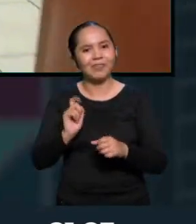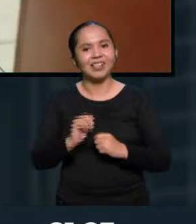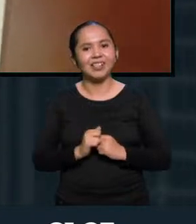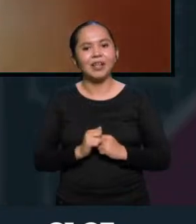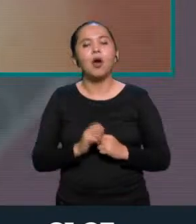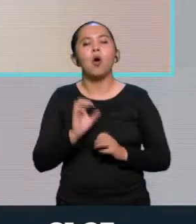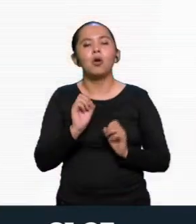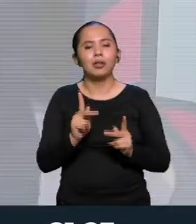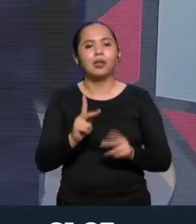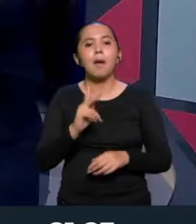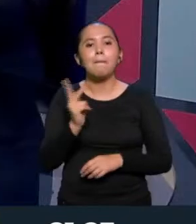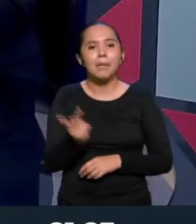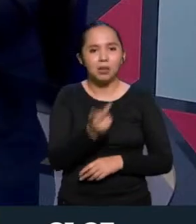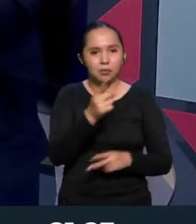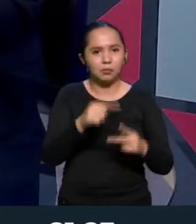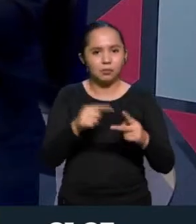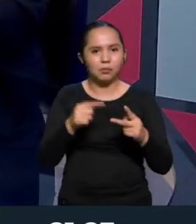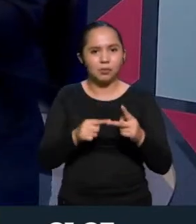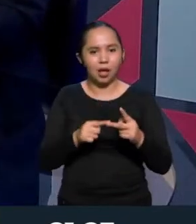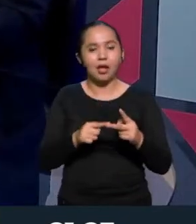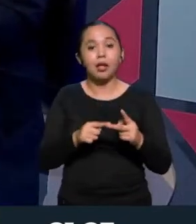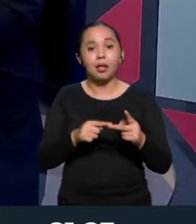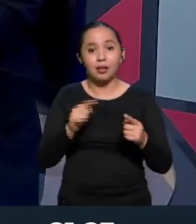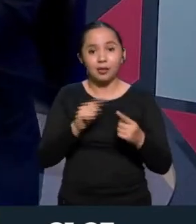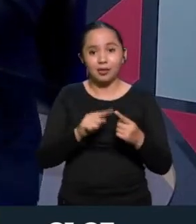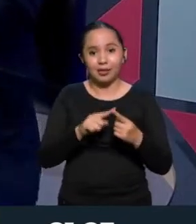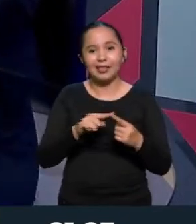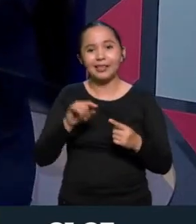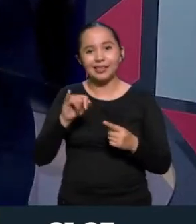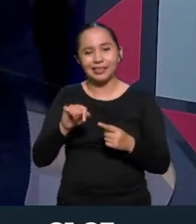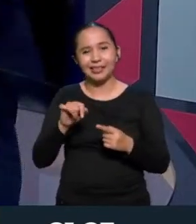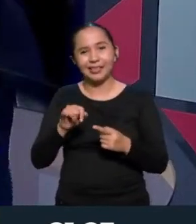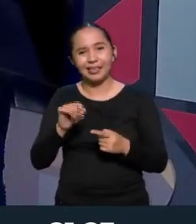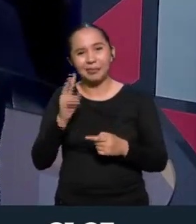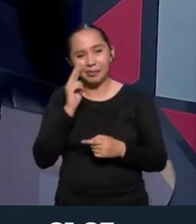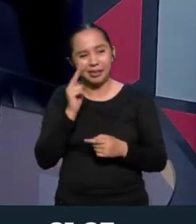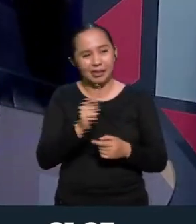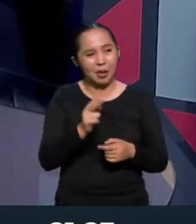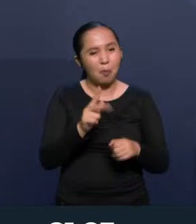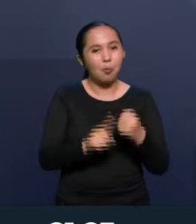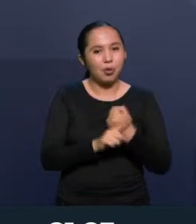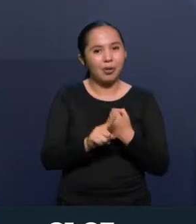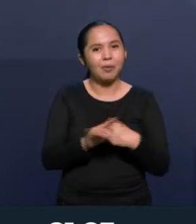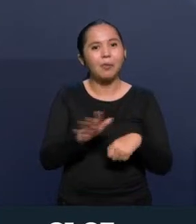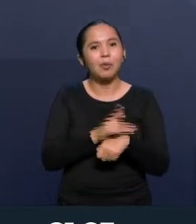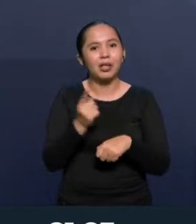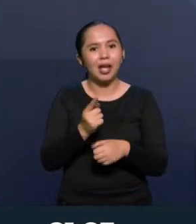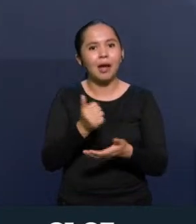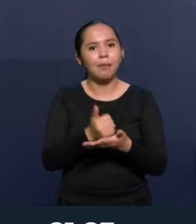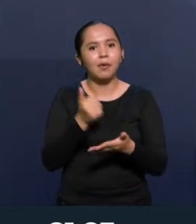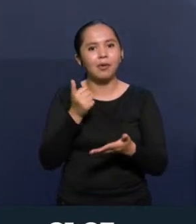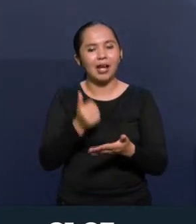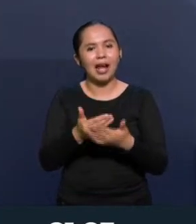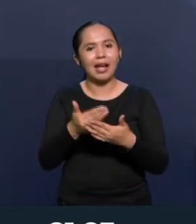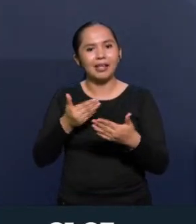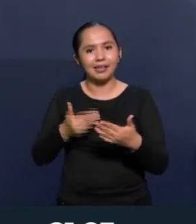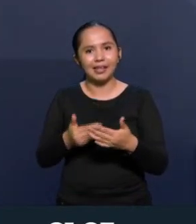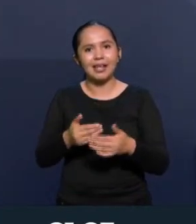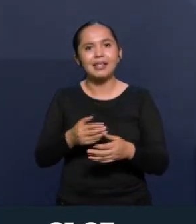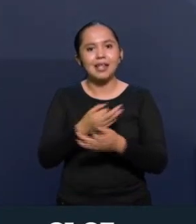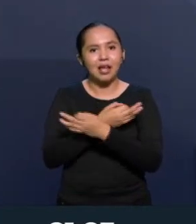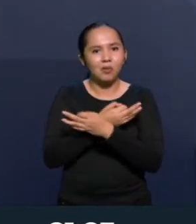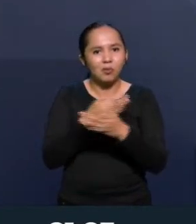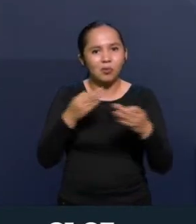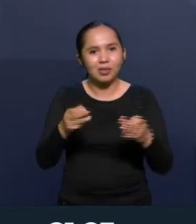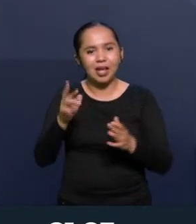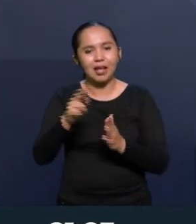dos preguntas. Entonces, sí sería un sabadazo porque se aprobó prácticamente horas antes de que se publicara en el Diario Oficial de la Federación